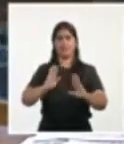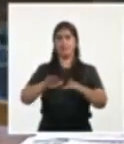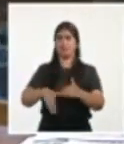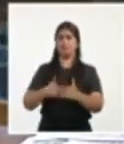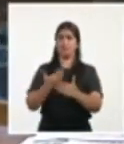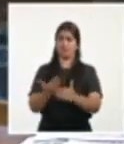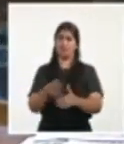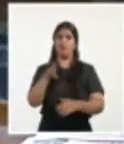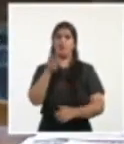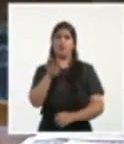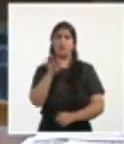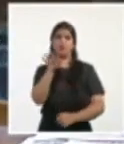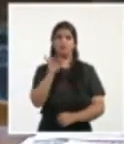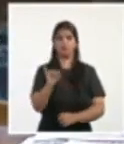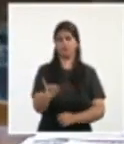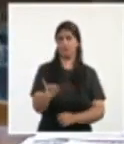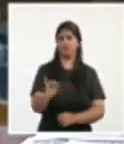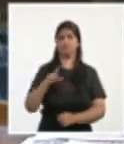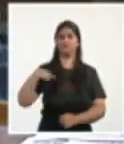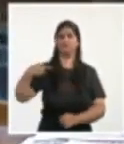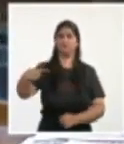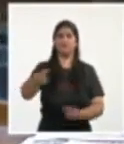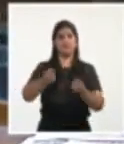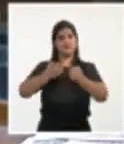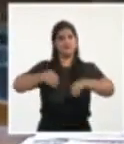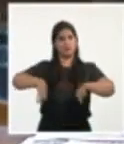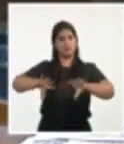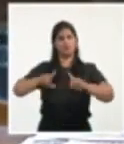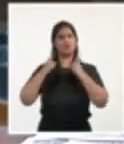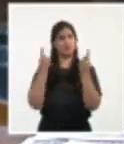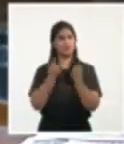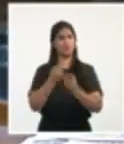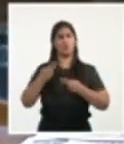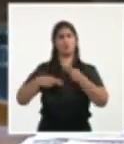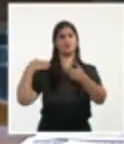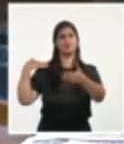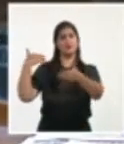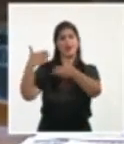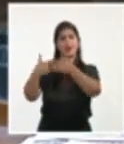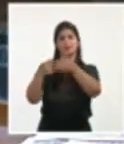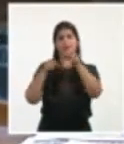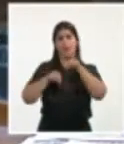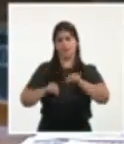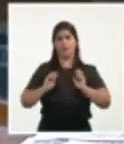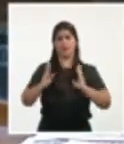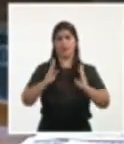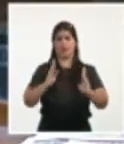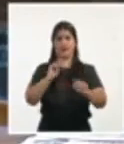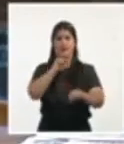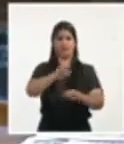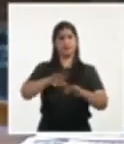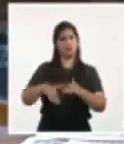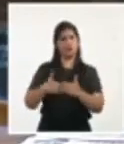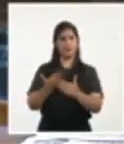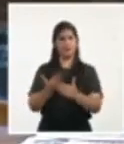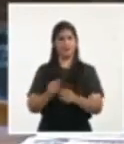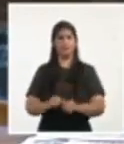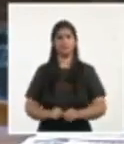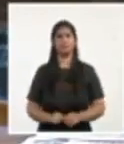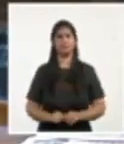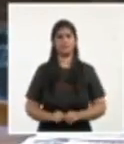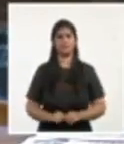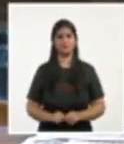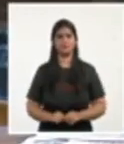de cómo se avanza. Y en estos momentos se manifiesta la mayor intensidad de la transmisión de